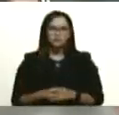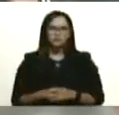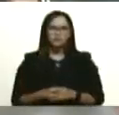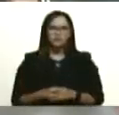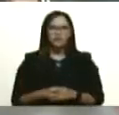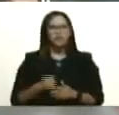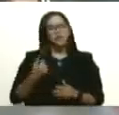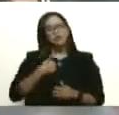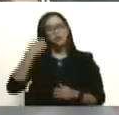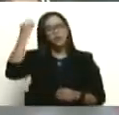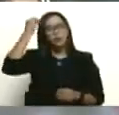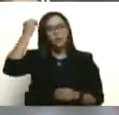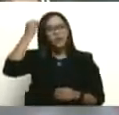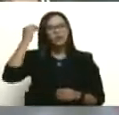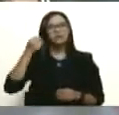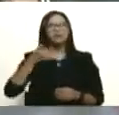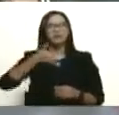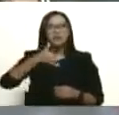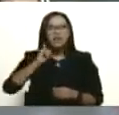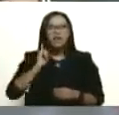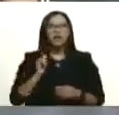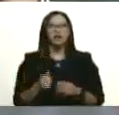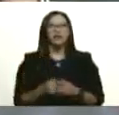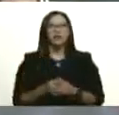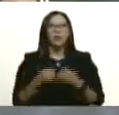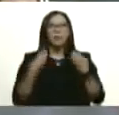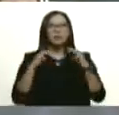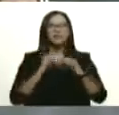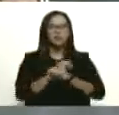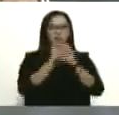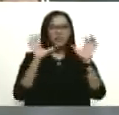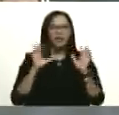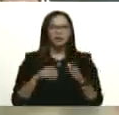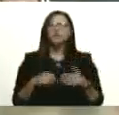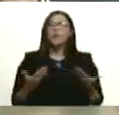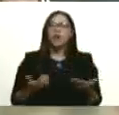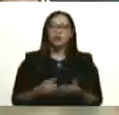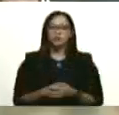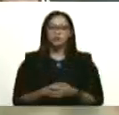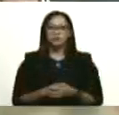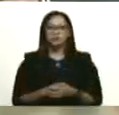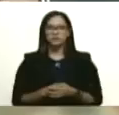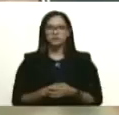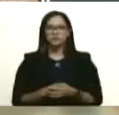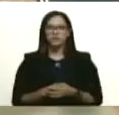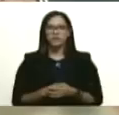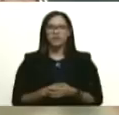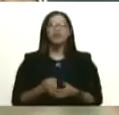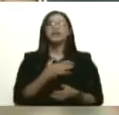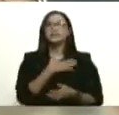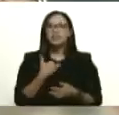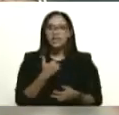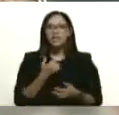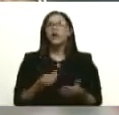Yo creo que hay un mensaje muy claro. ¿Cuál? Que si quieren alguna vez